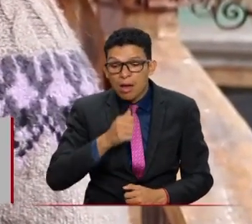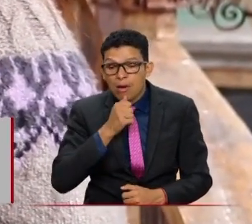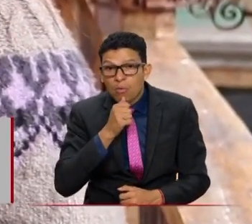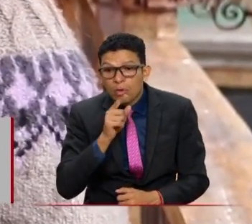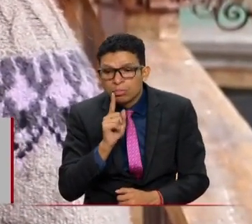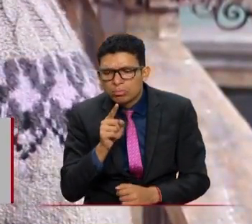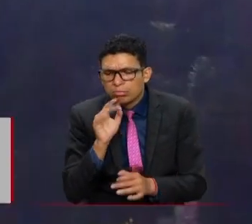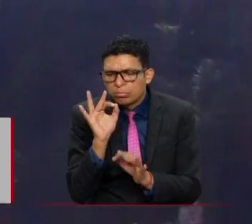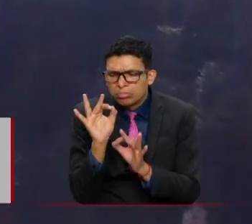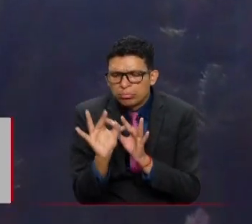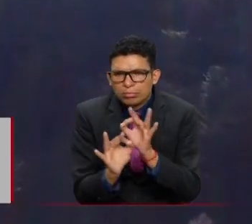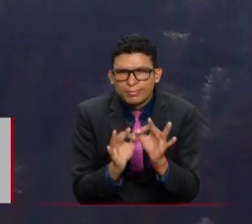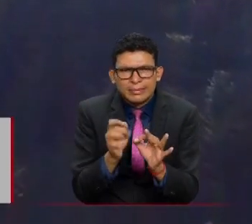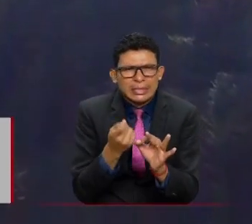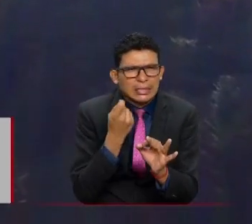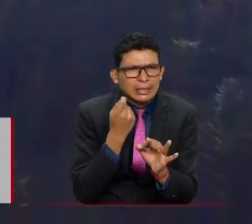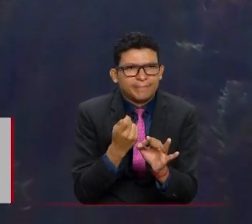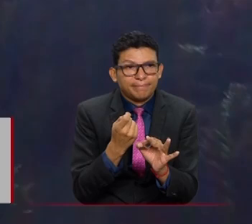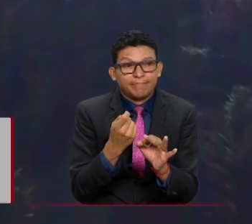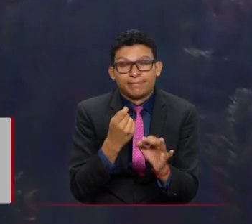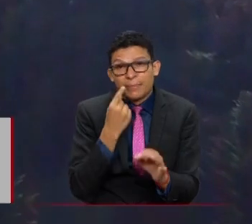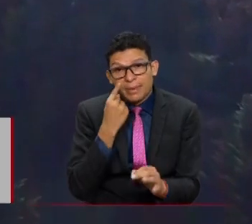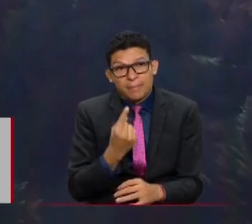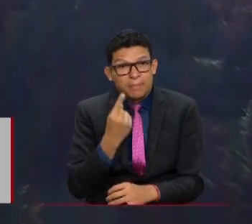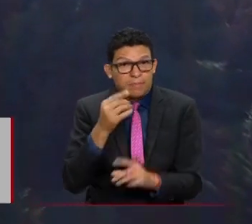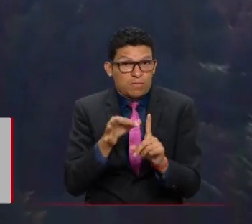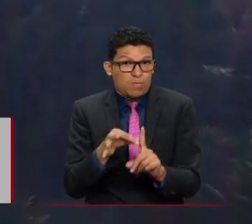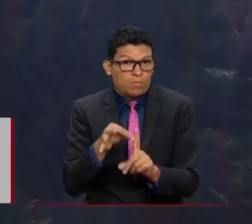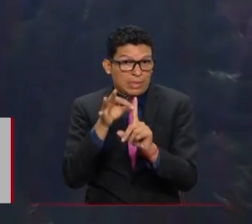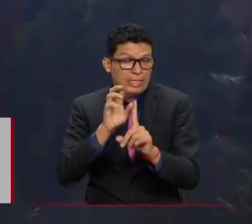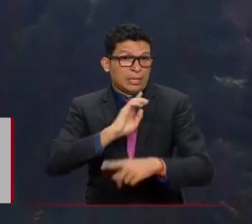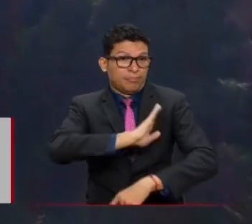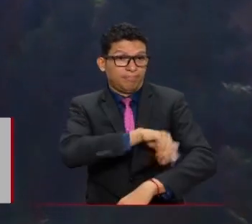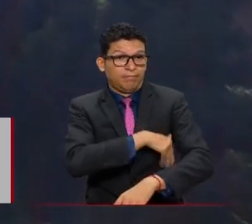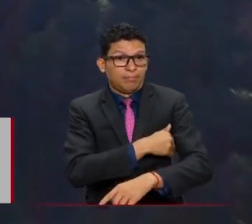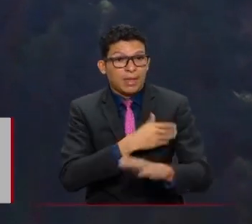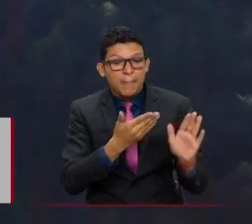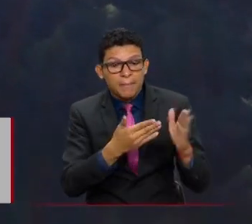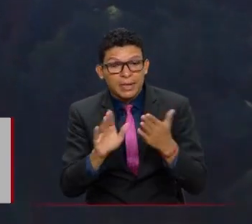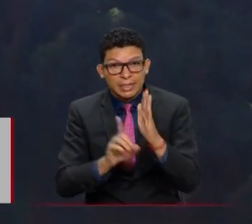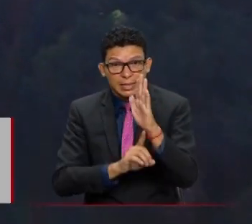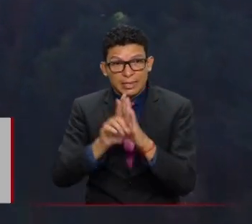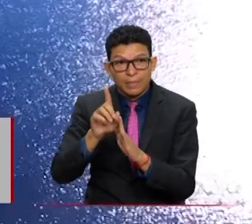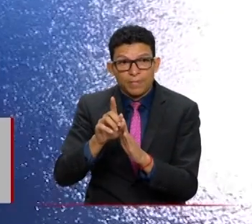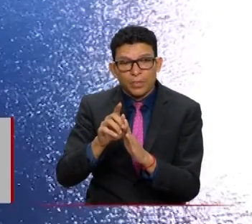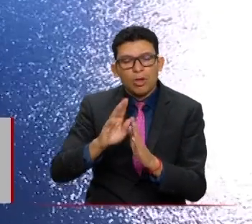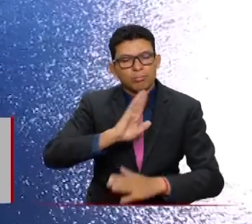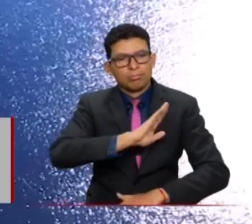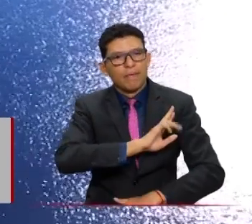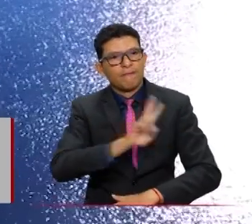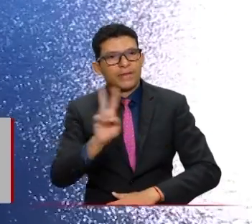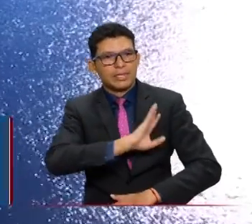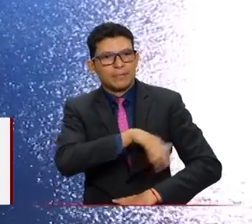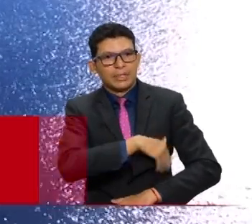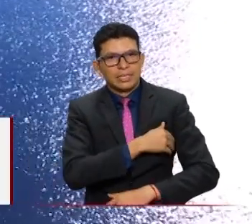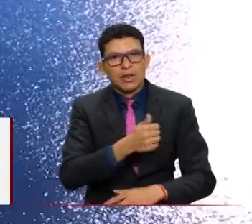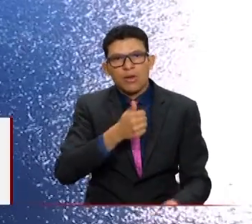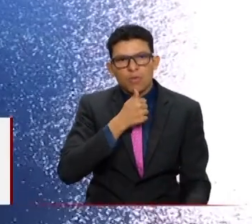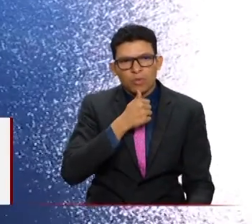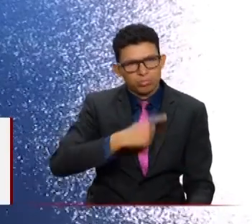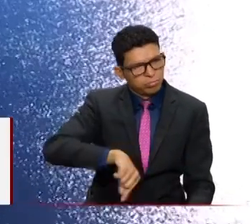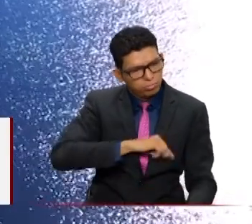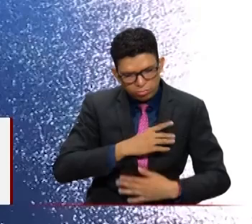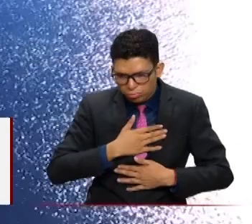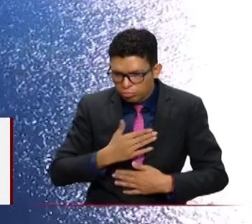es un hito fundamental para el ministerio, para el plan de desarrollo. Desde el viceministerio de agua ponemos a disposición también toda la